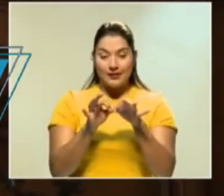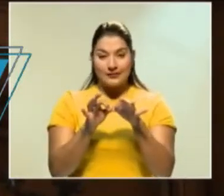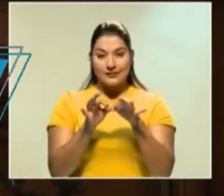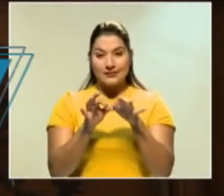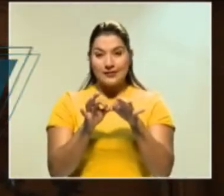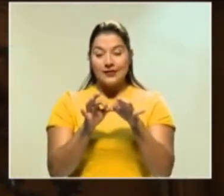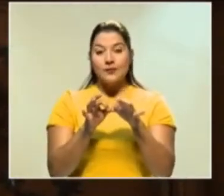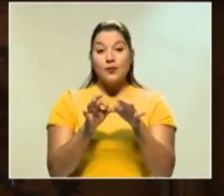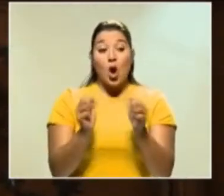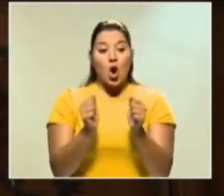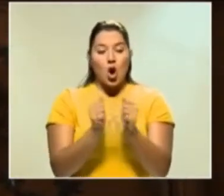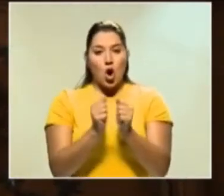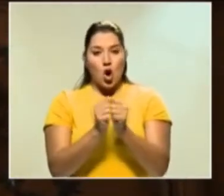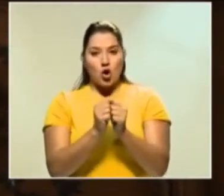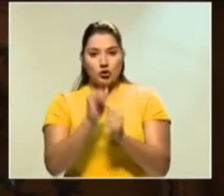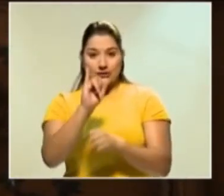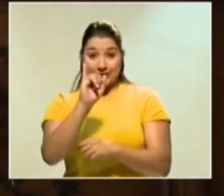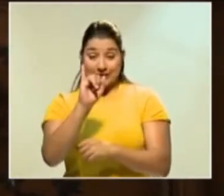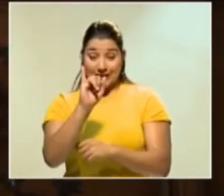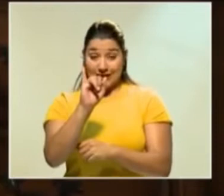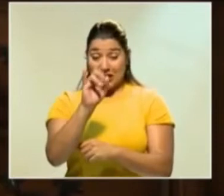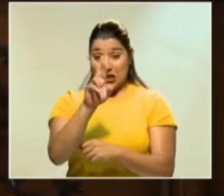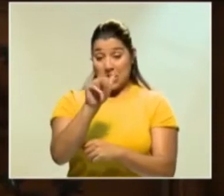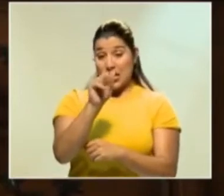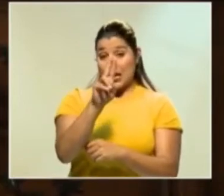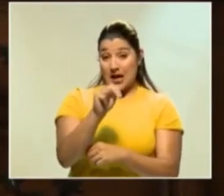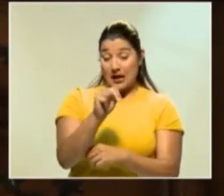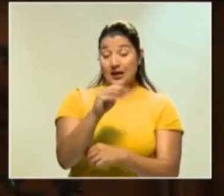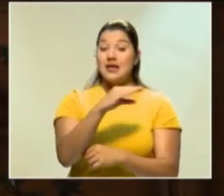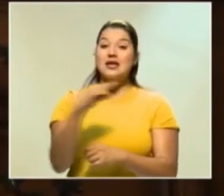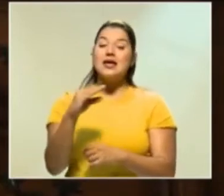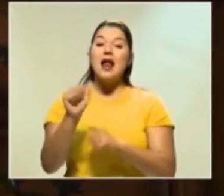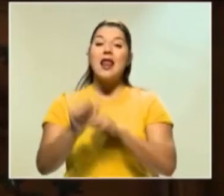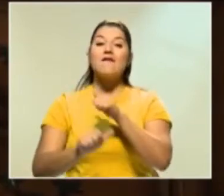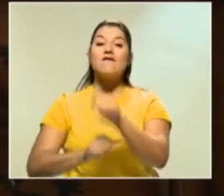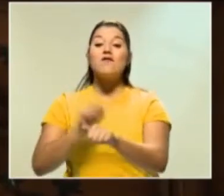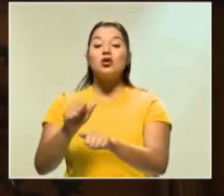territorio iraní y con el esfuerzo por desarrollar